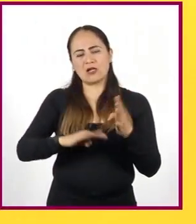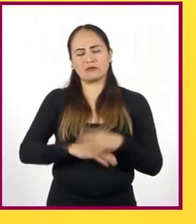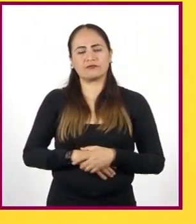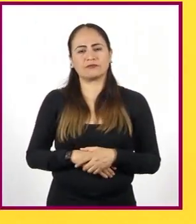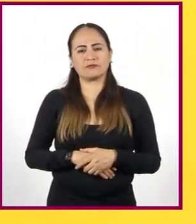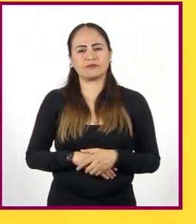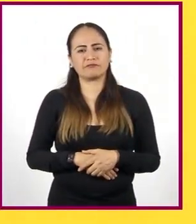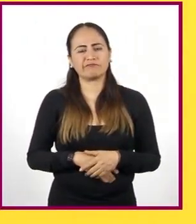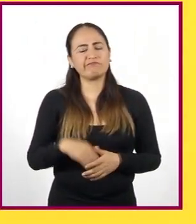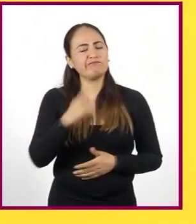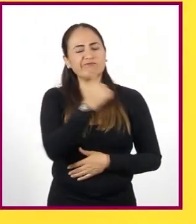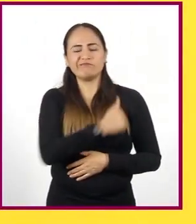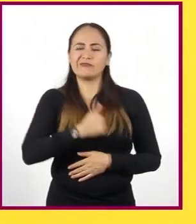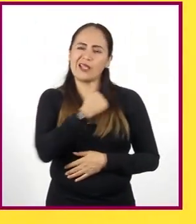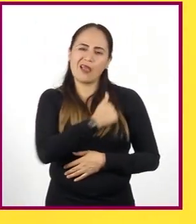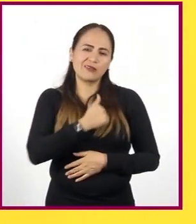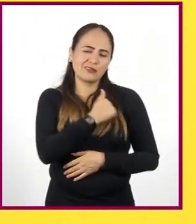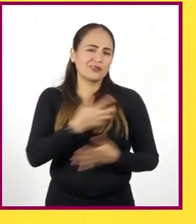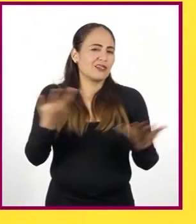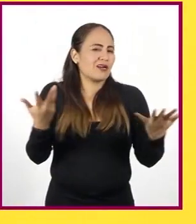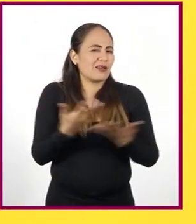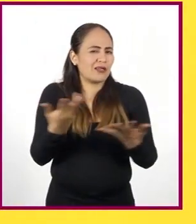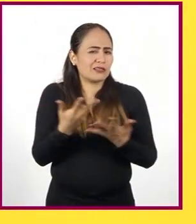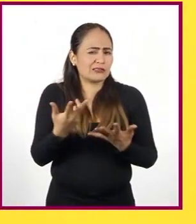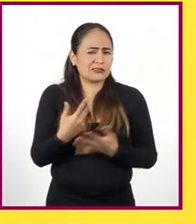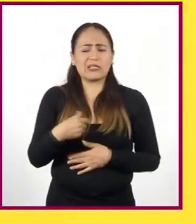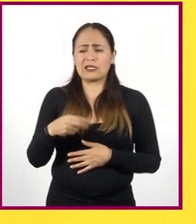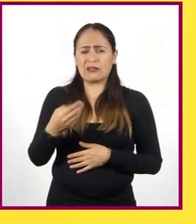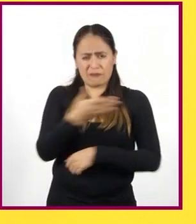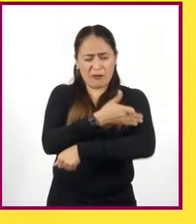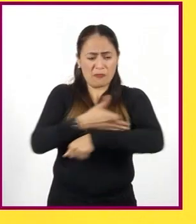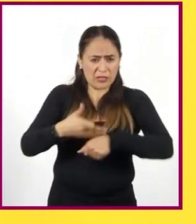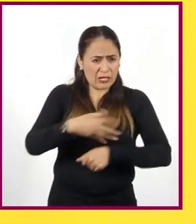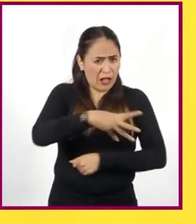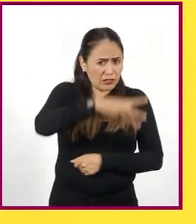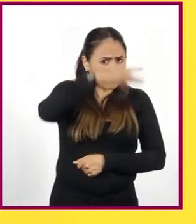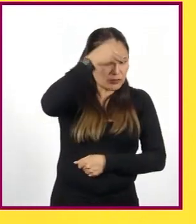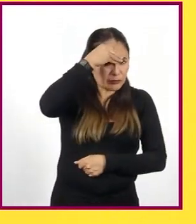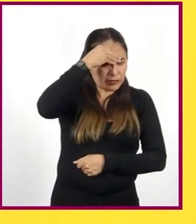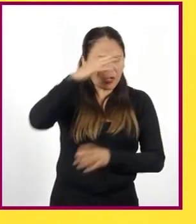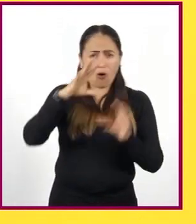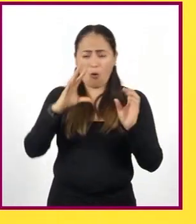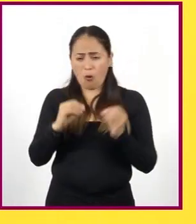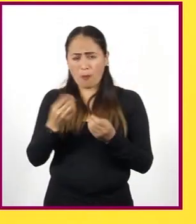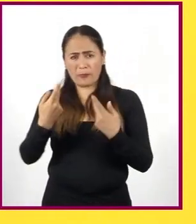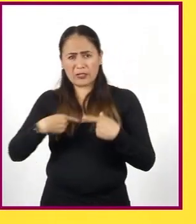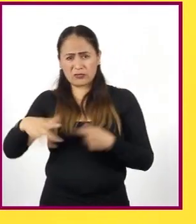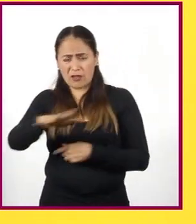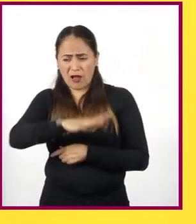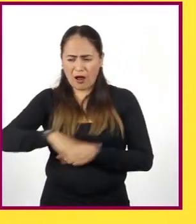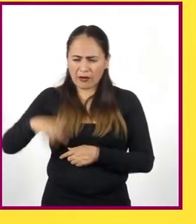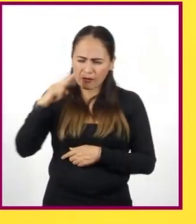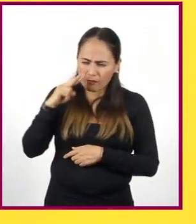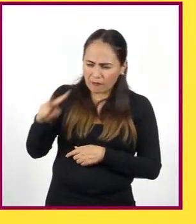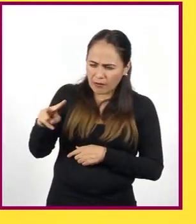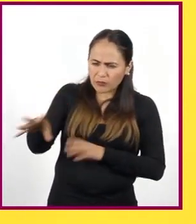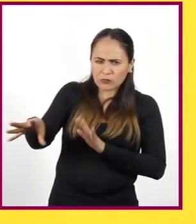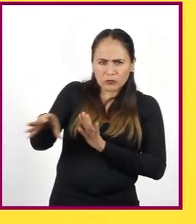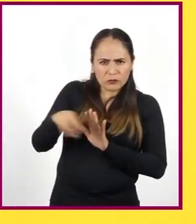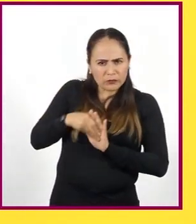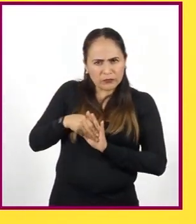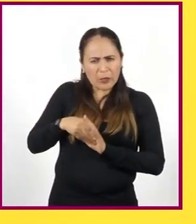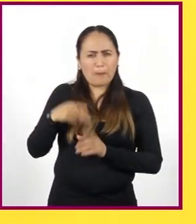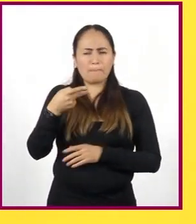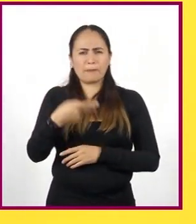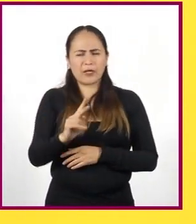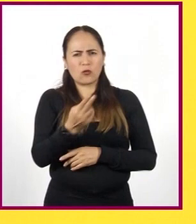Desafortunadamente, algunos de estos comportamientos son aprendidos en la familia o la sociedad, Sin embargo, deben reflexionar si alguna vez